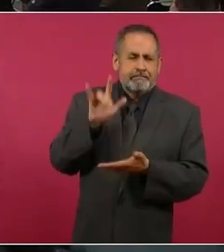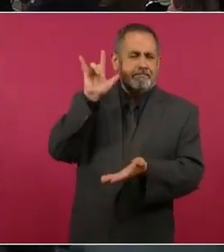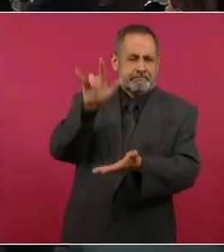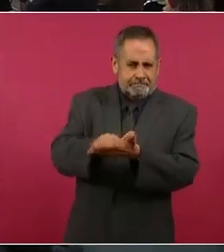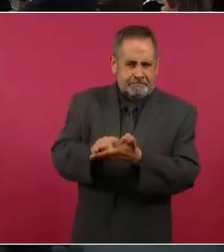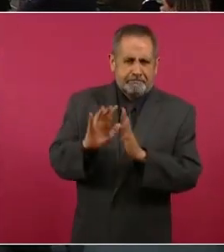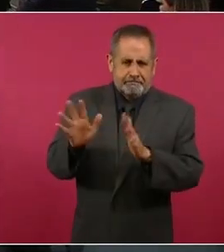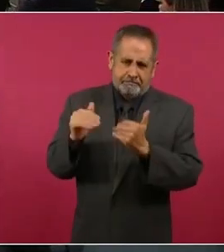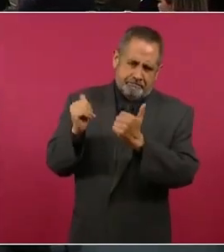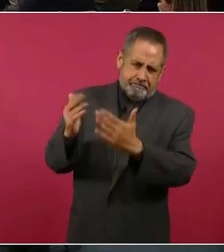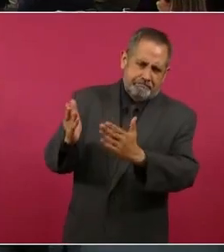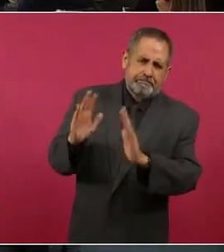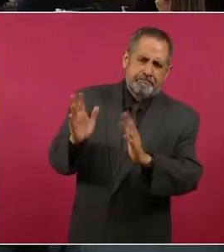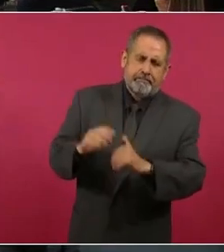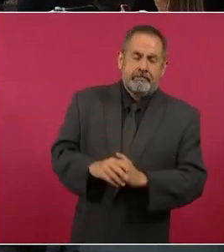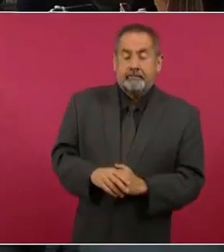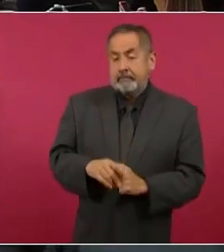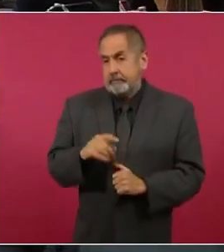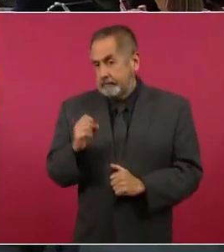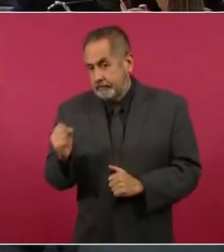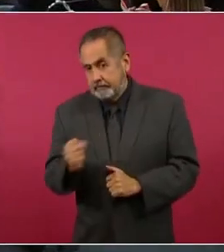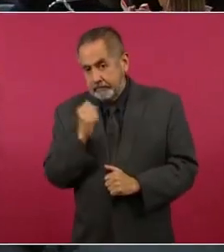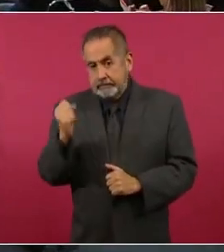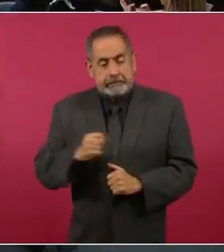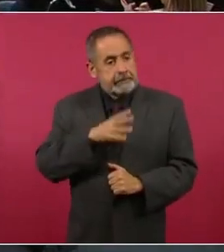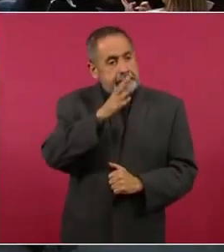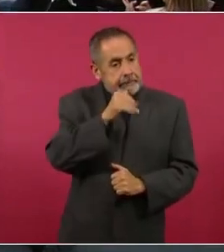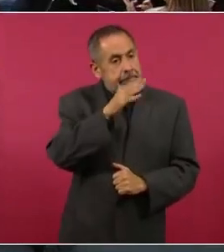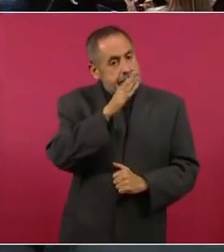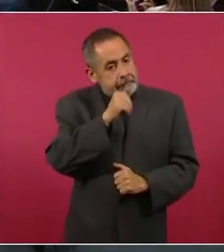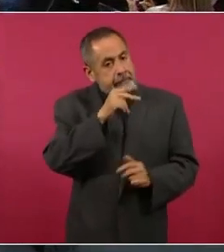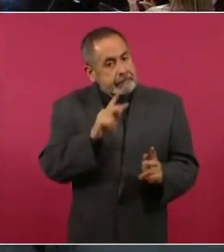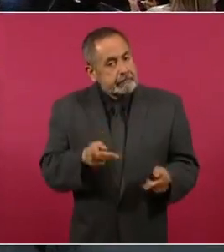Pero tuvimos suerte, porque no había